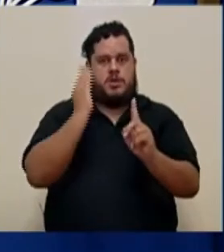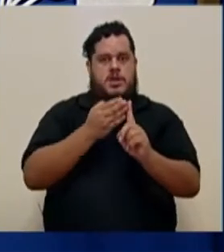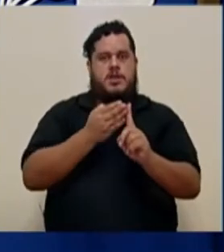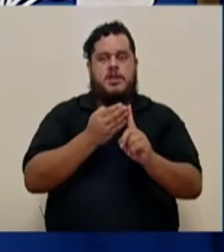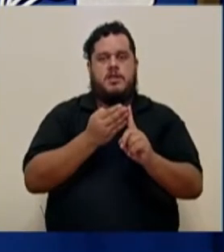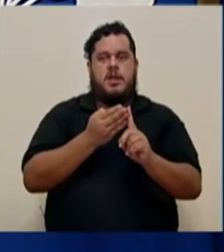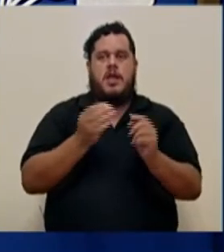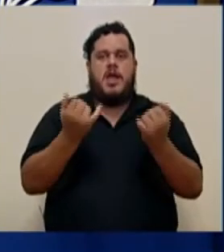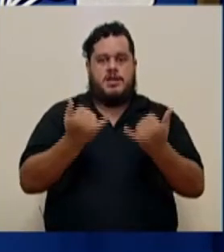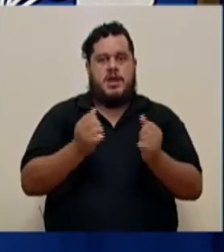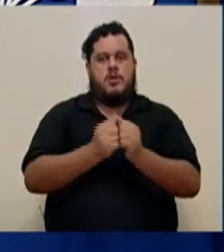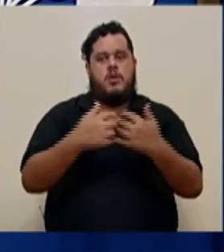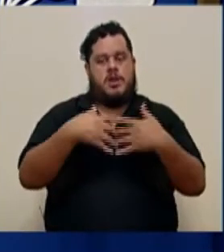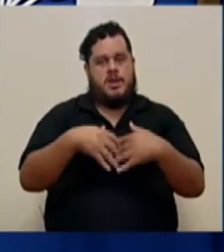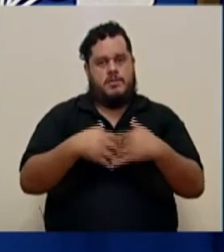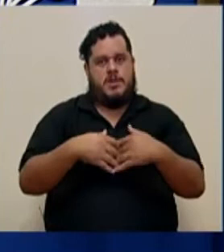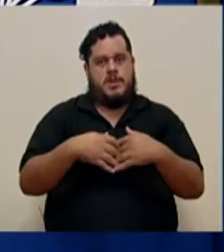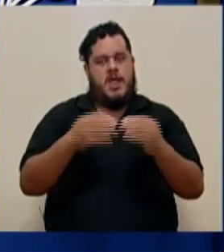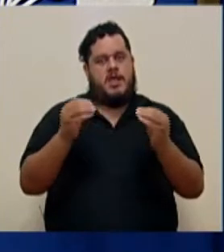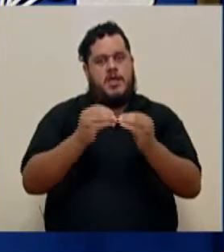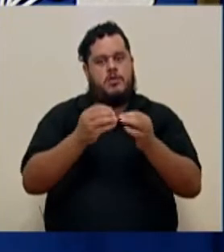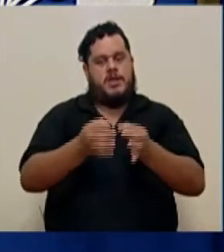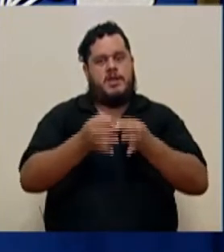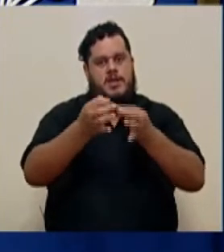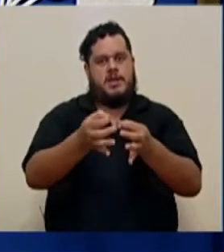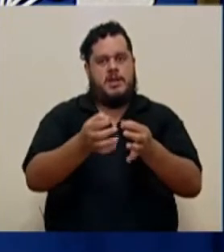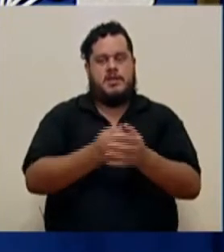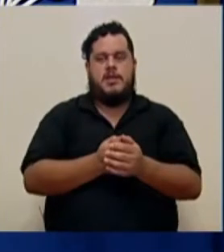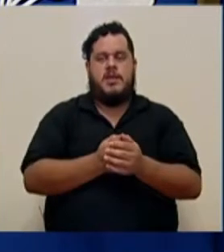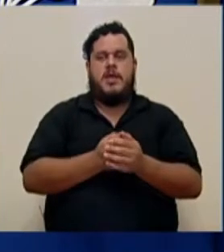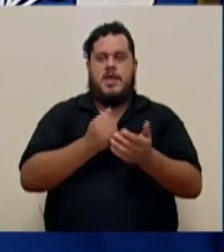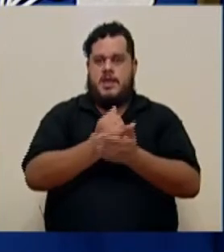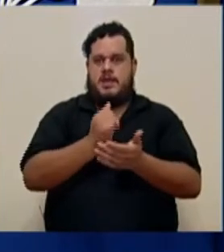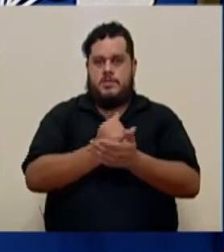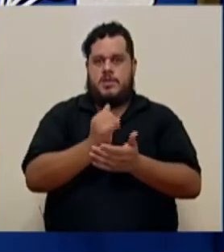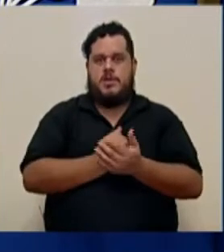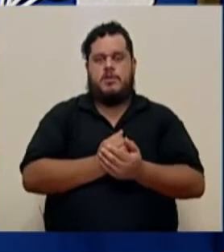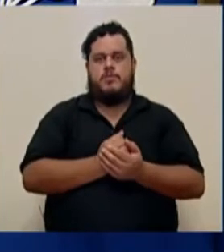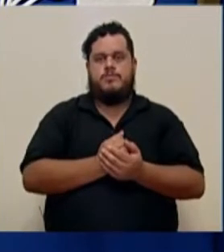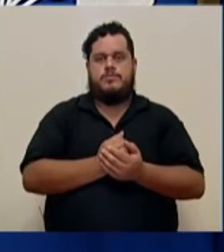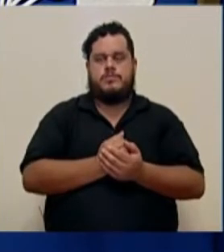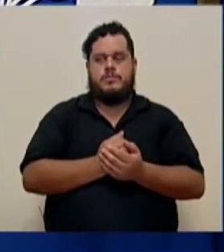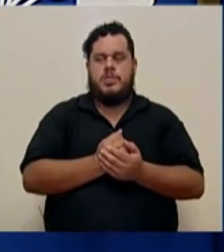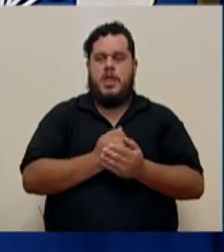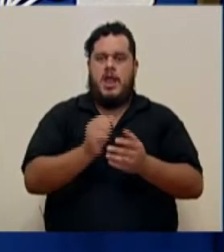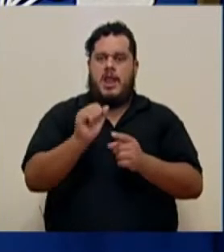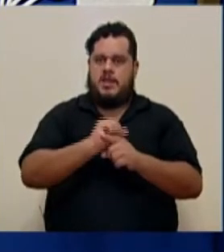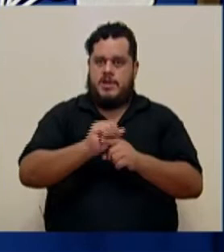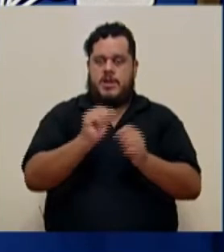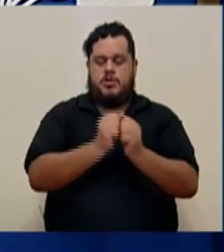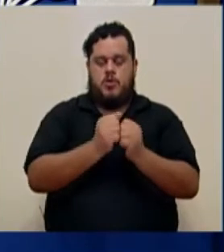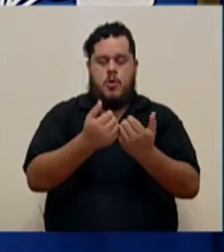con ya las empresas que han ido más adelante en lo que es la investigación, los ensayos con las